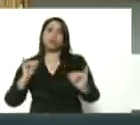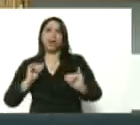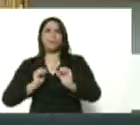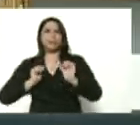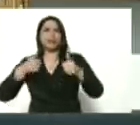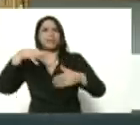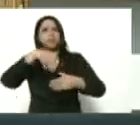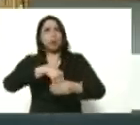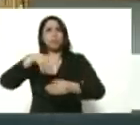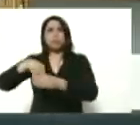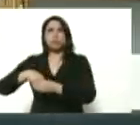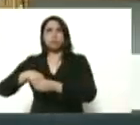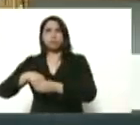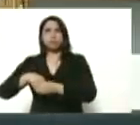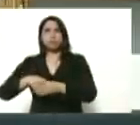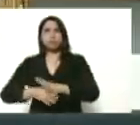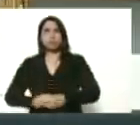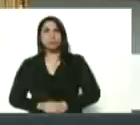fase